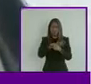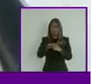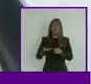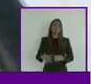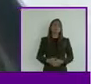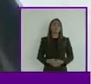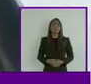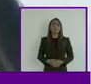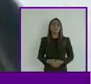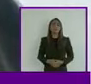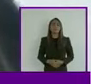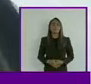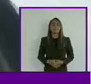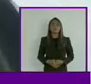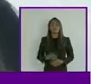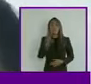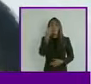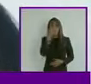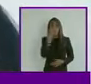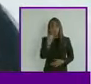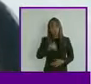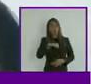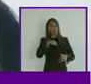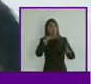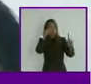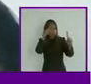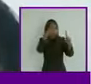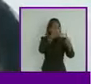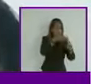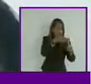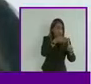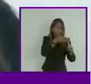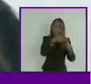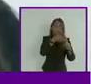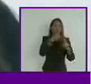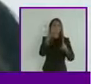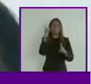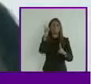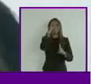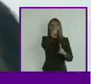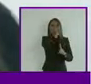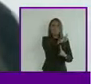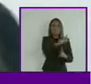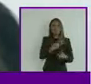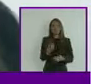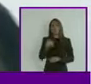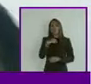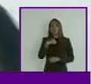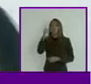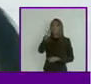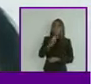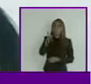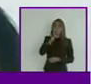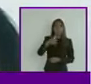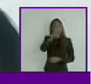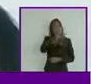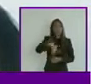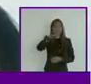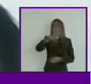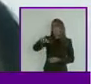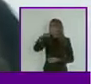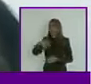y impide que nos enfoquemos en una sola cosa, es decir, todo el tiempo estamos buscando cosas